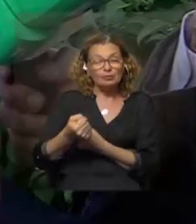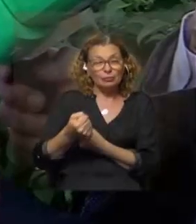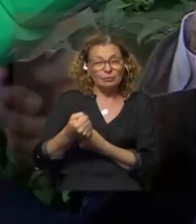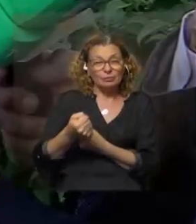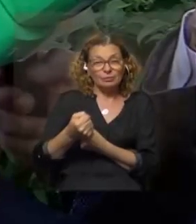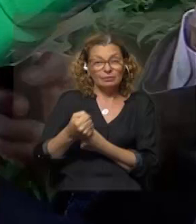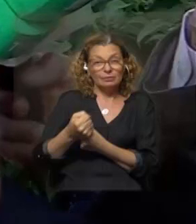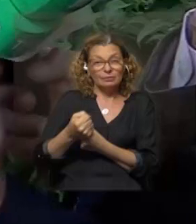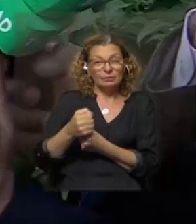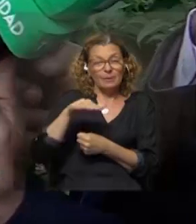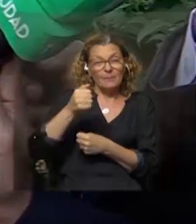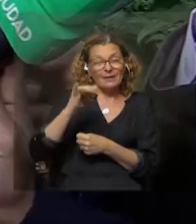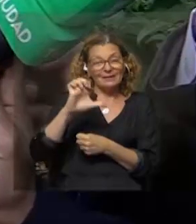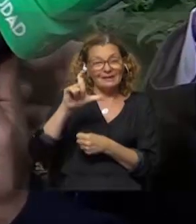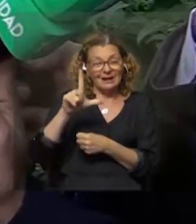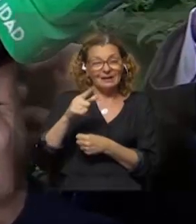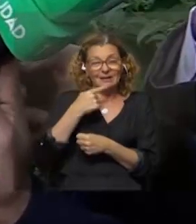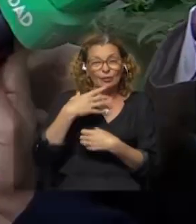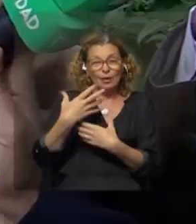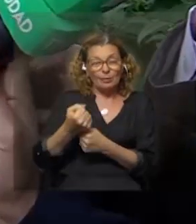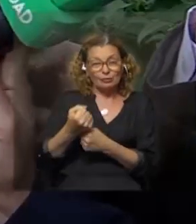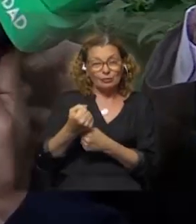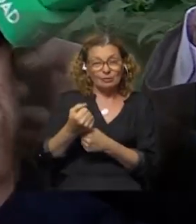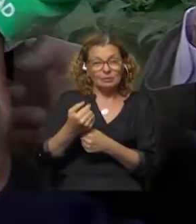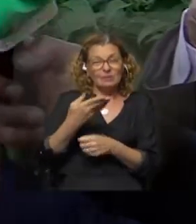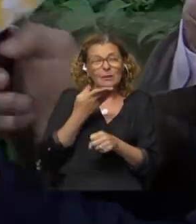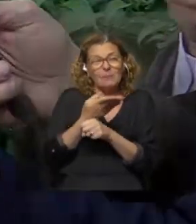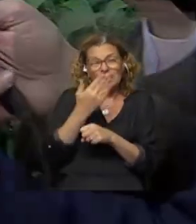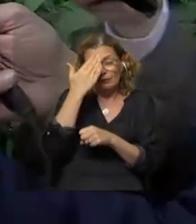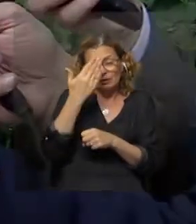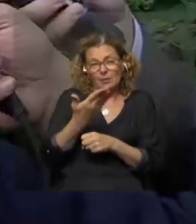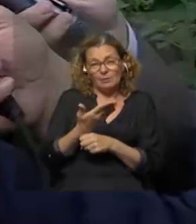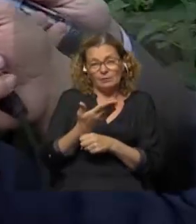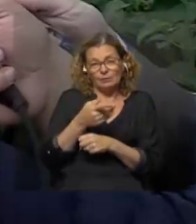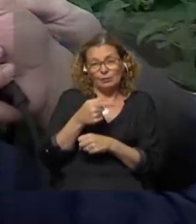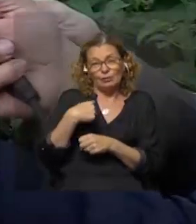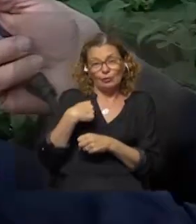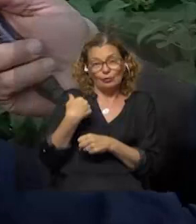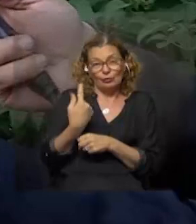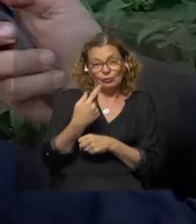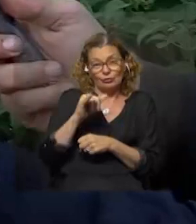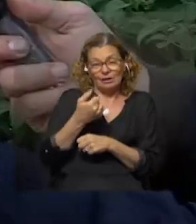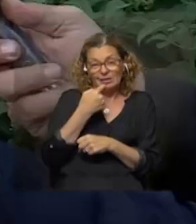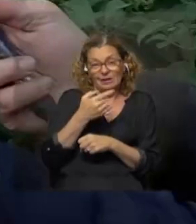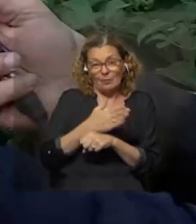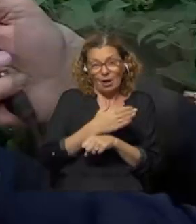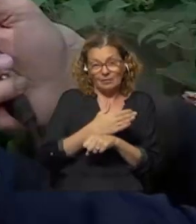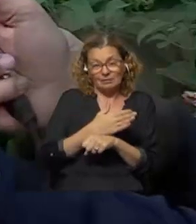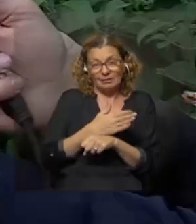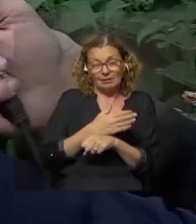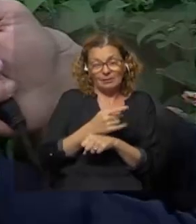Marcel y de Massiel perdón y H los reportó su cargo qué se pide del frente amplio nosotros creemos ya lo dijimos en la interpelación